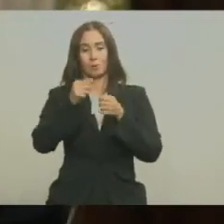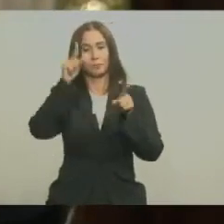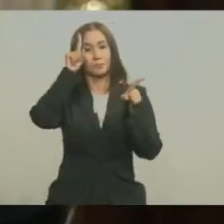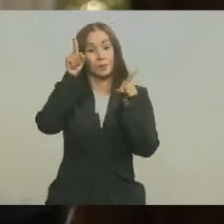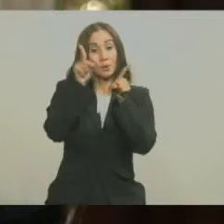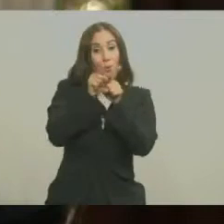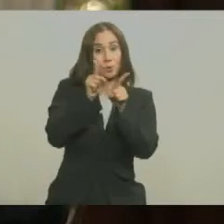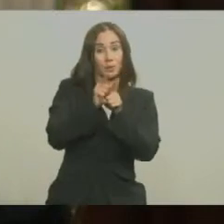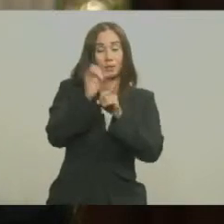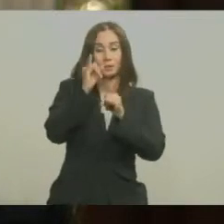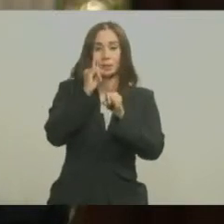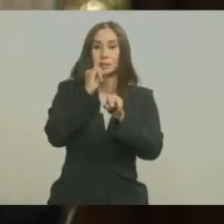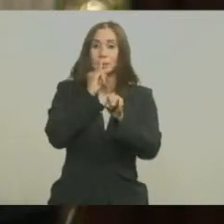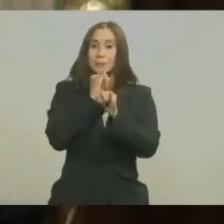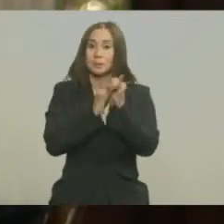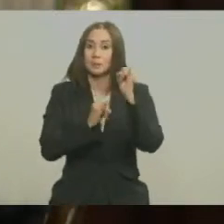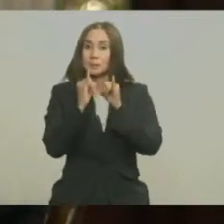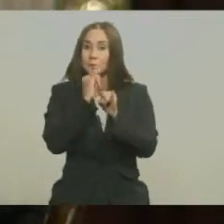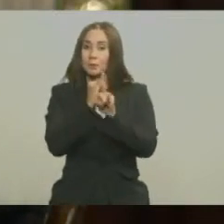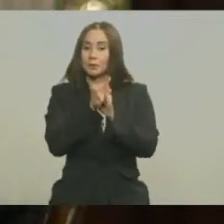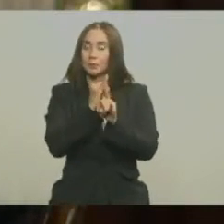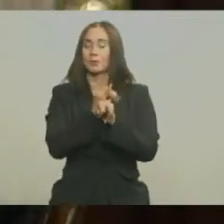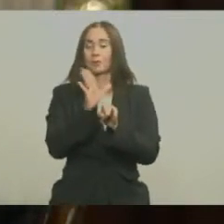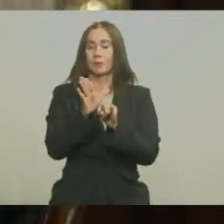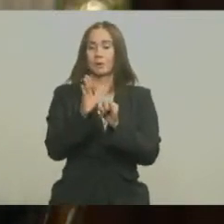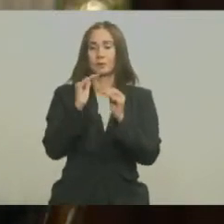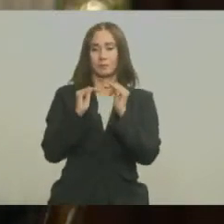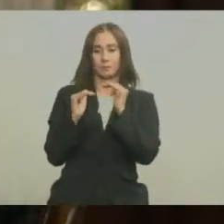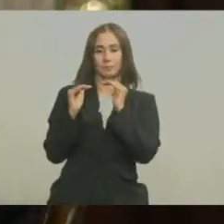coordinación interinstitucional